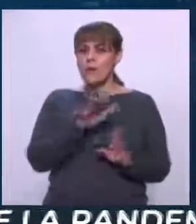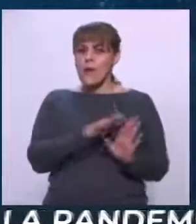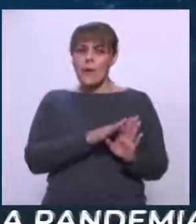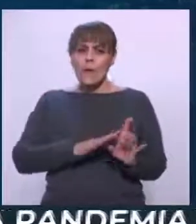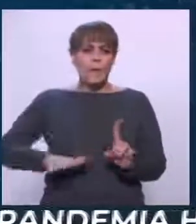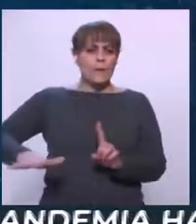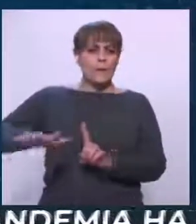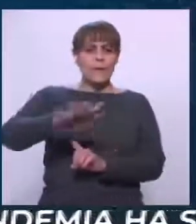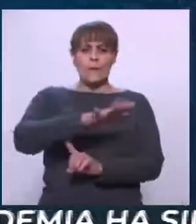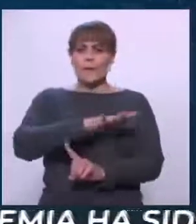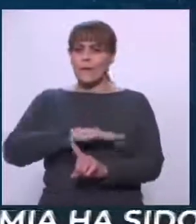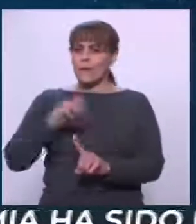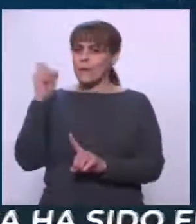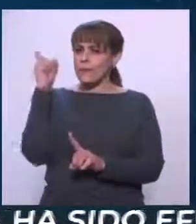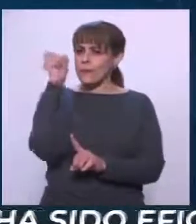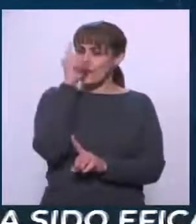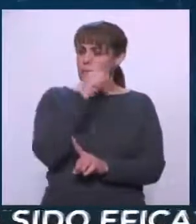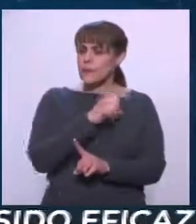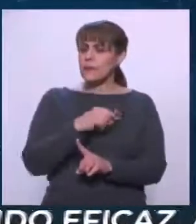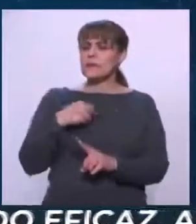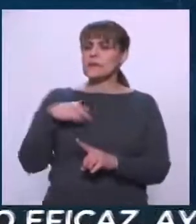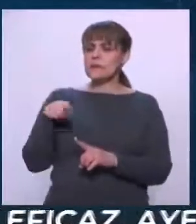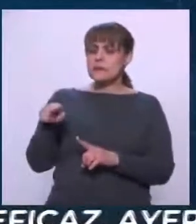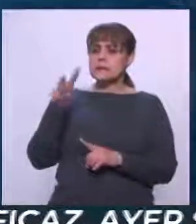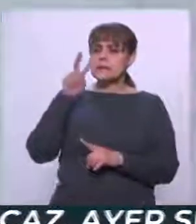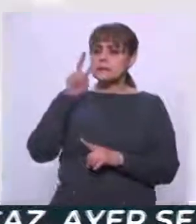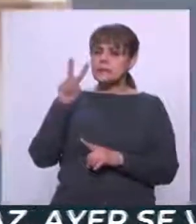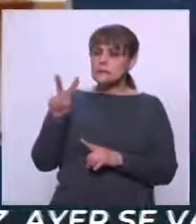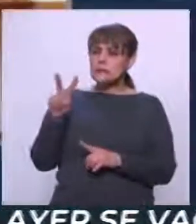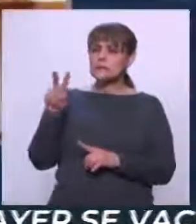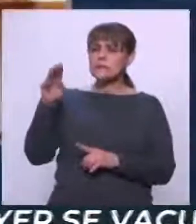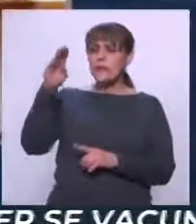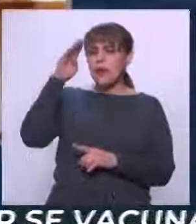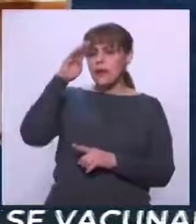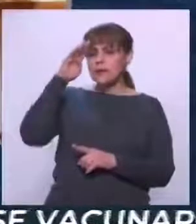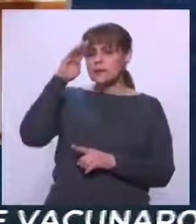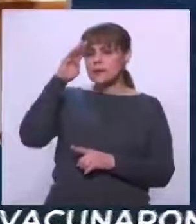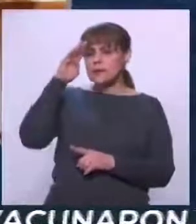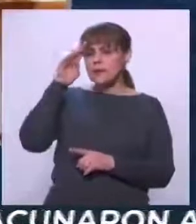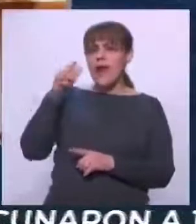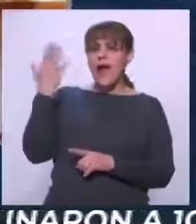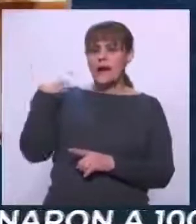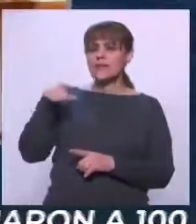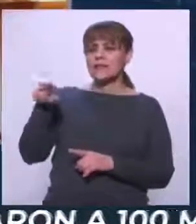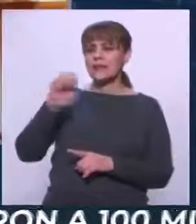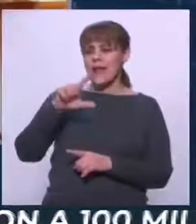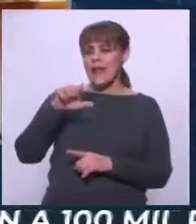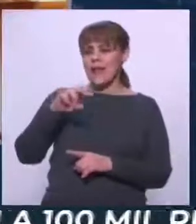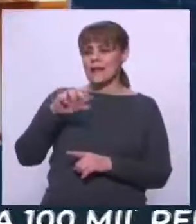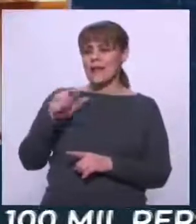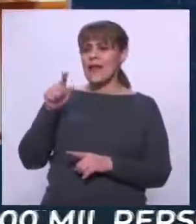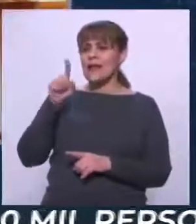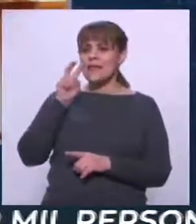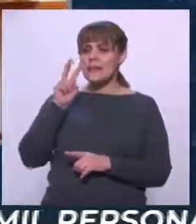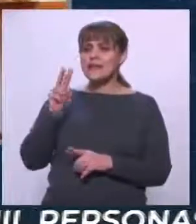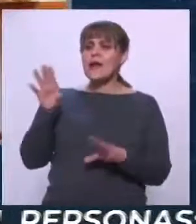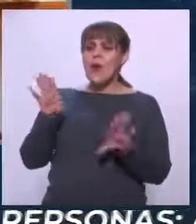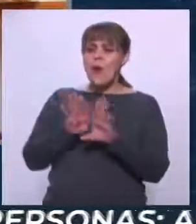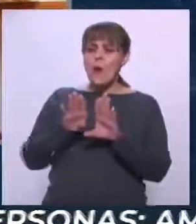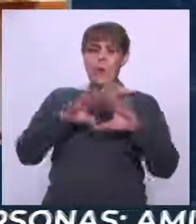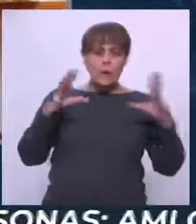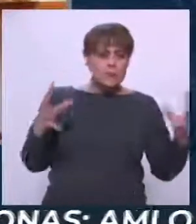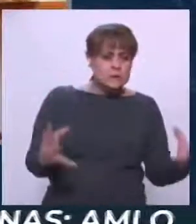y de empezar a ver y a pensar cómo primero, como decía Elena, rescataban los cuerpos de las